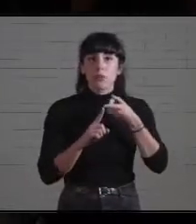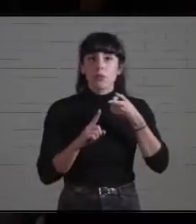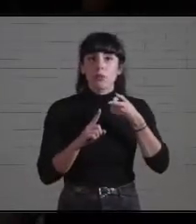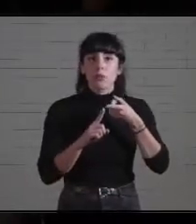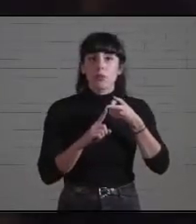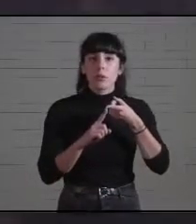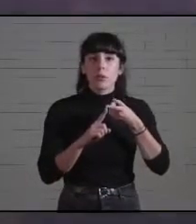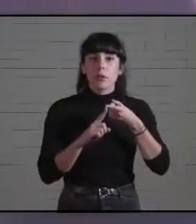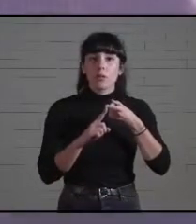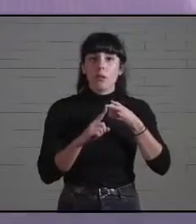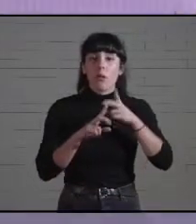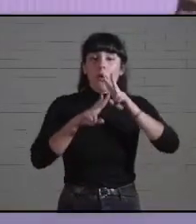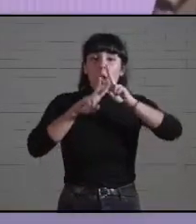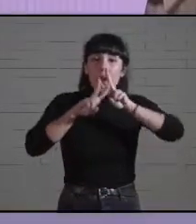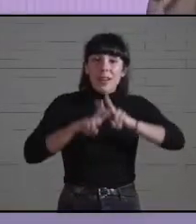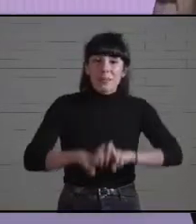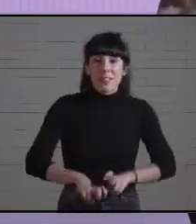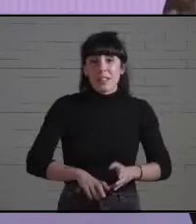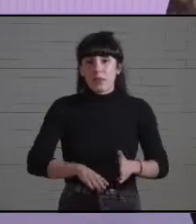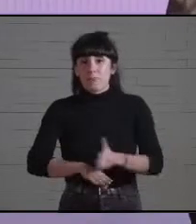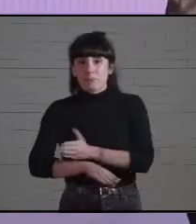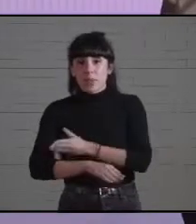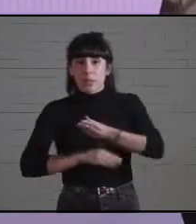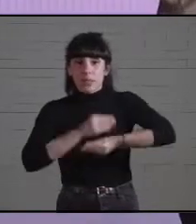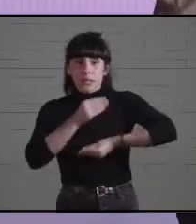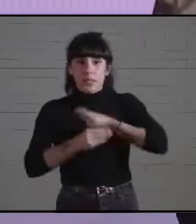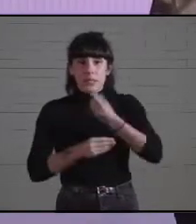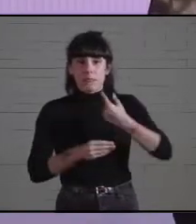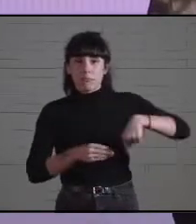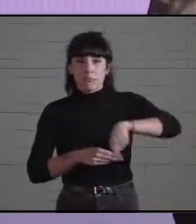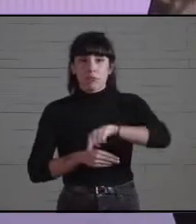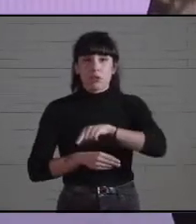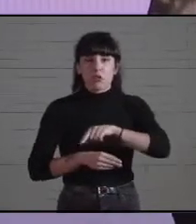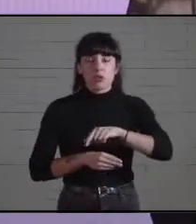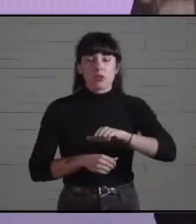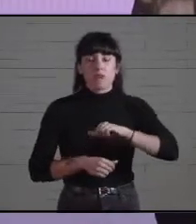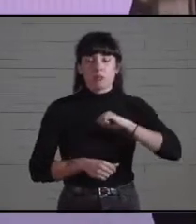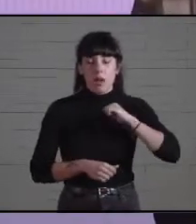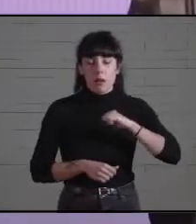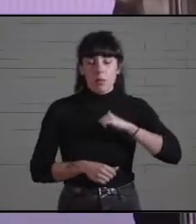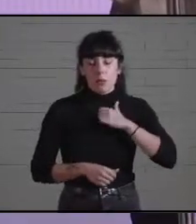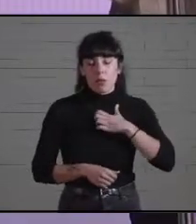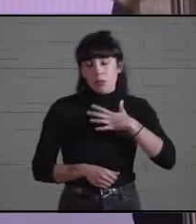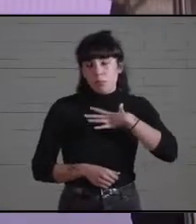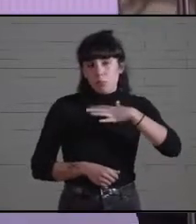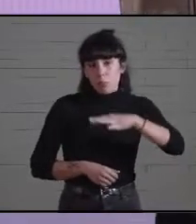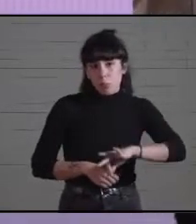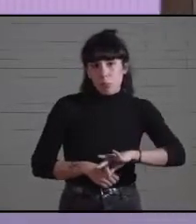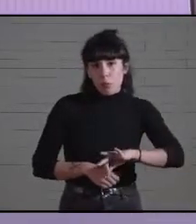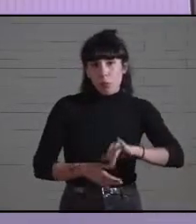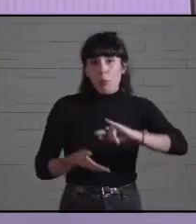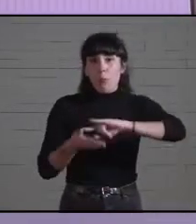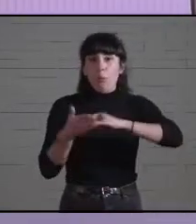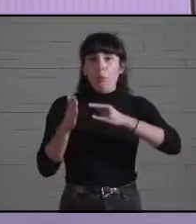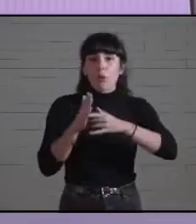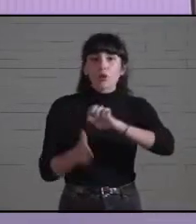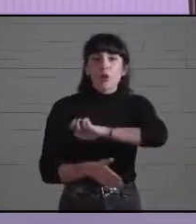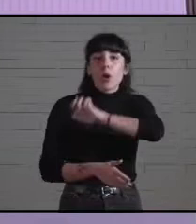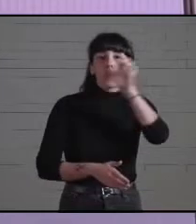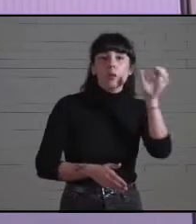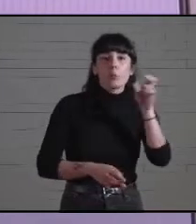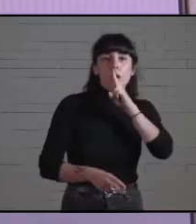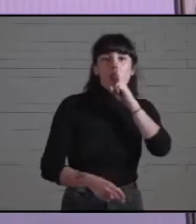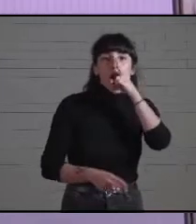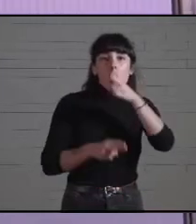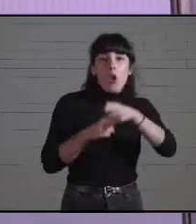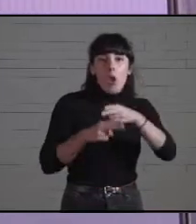las investigaciones realizadas en el marco del proyecto europeo Men in Care, o lo hemos traducido al castellano, hombres